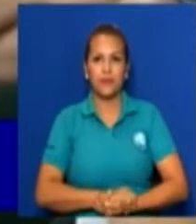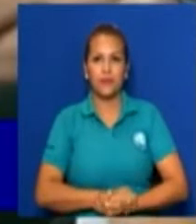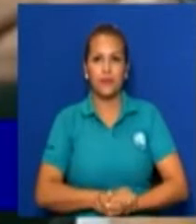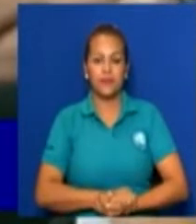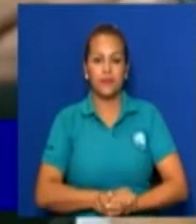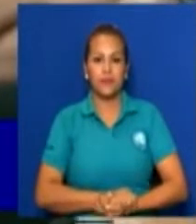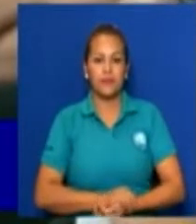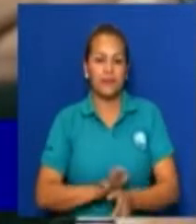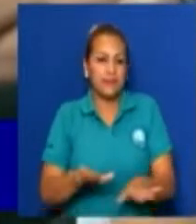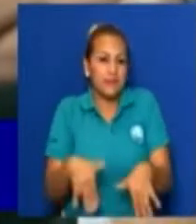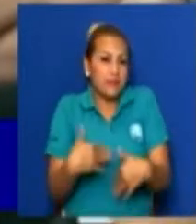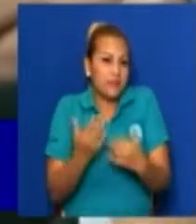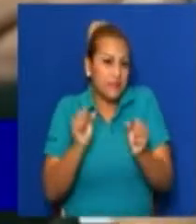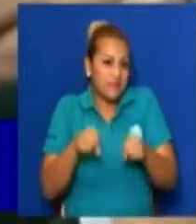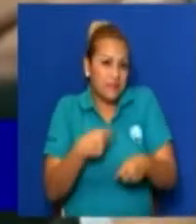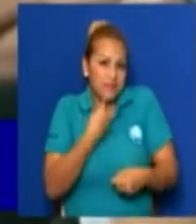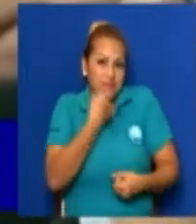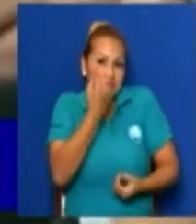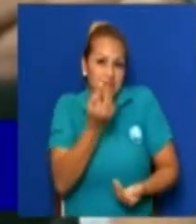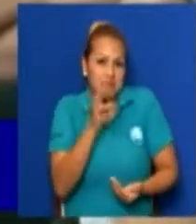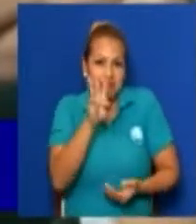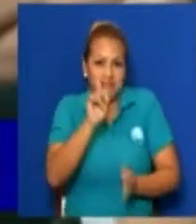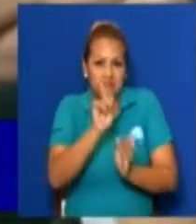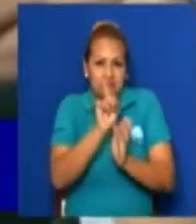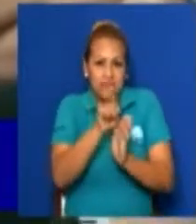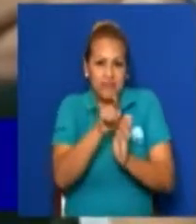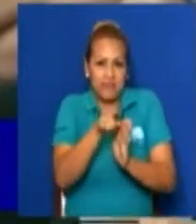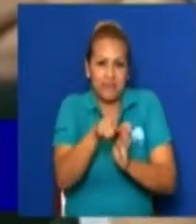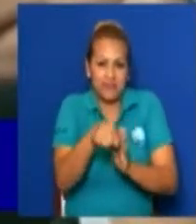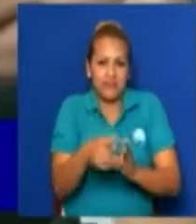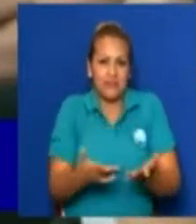¿Qué puedo decir en 3 minutos, Dios mío?